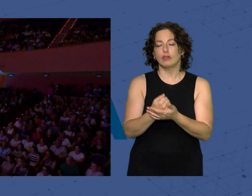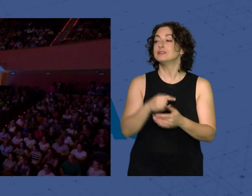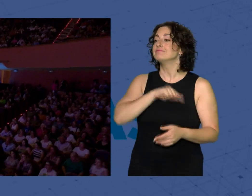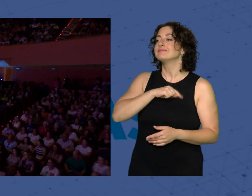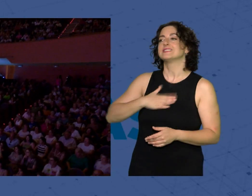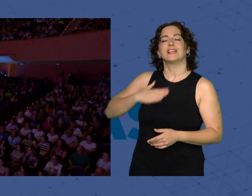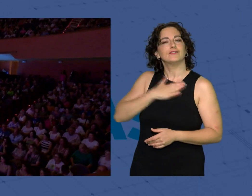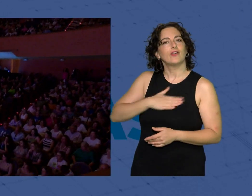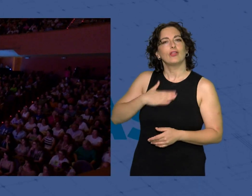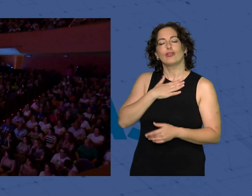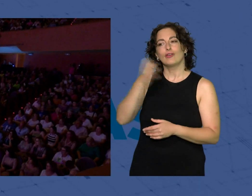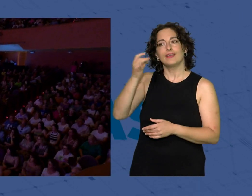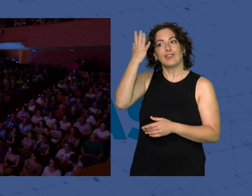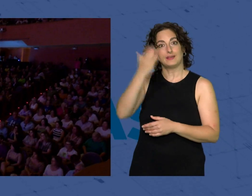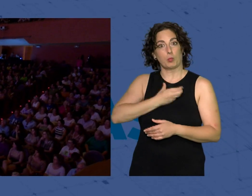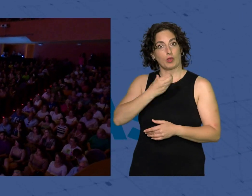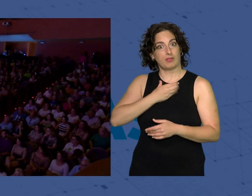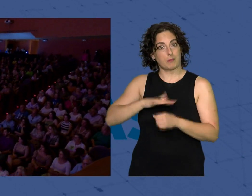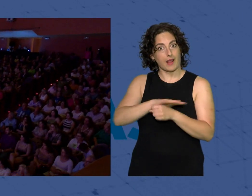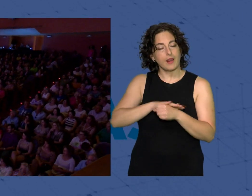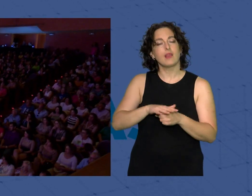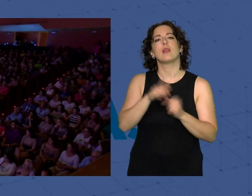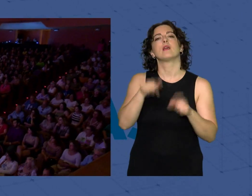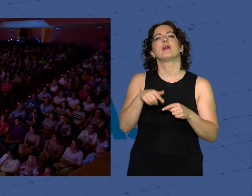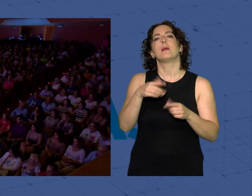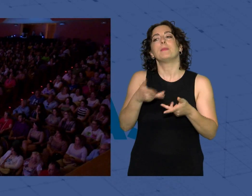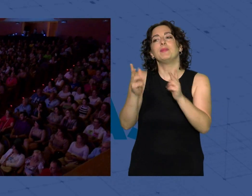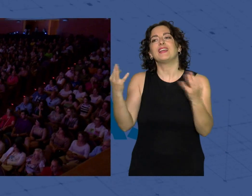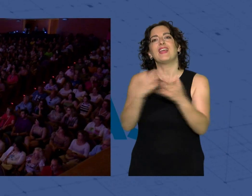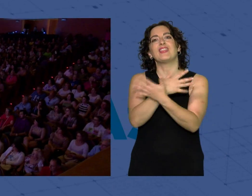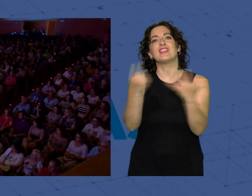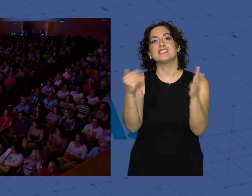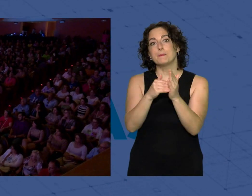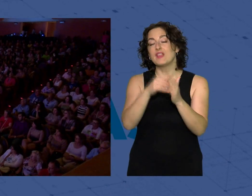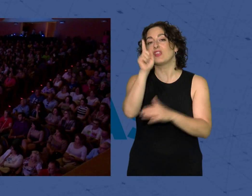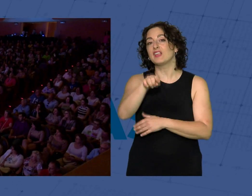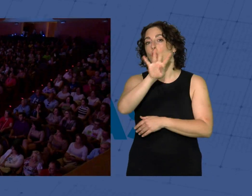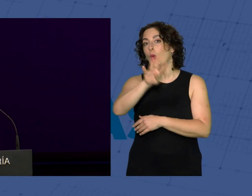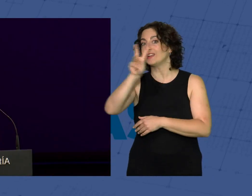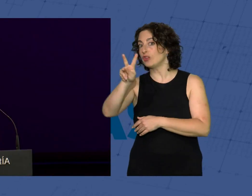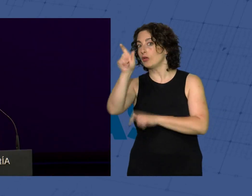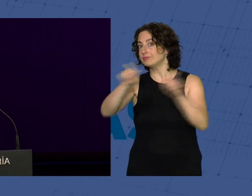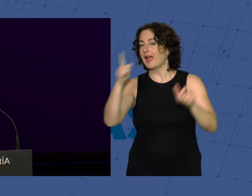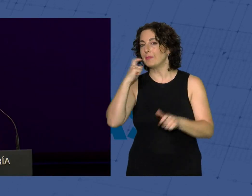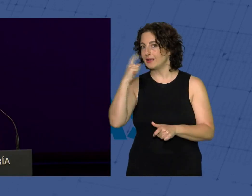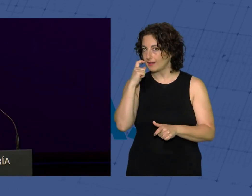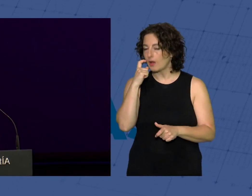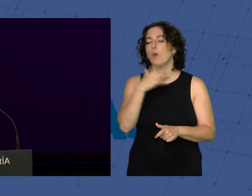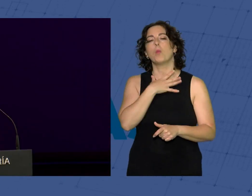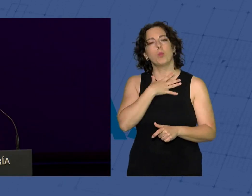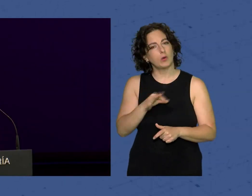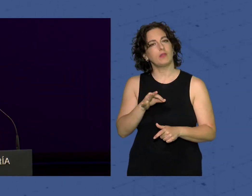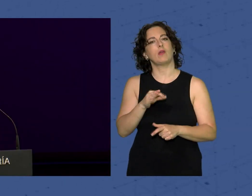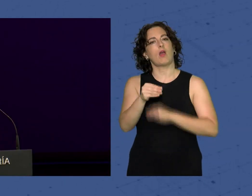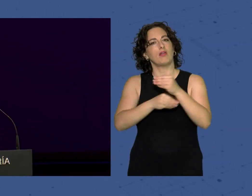saber que esta iniciativa municipal ha permitido que 16.142 almerienses puedan estar